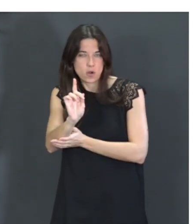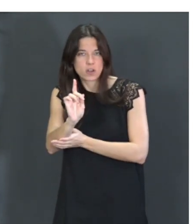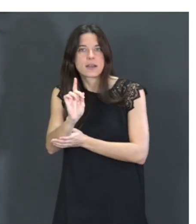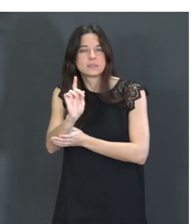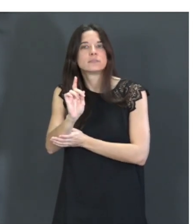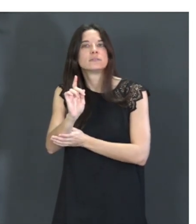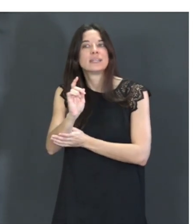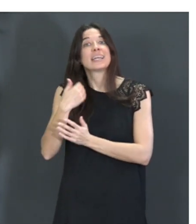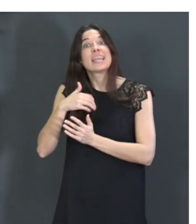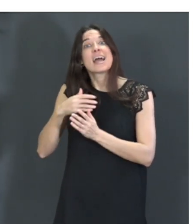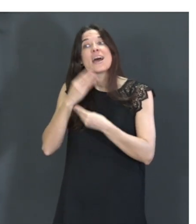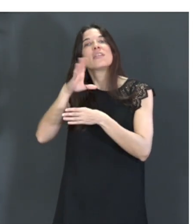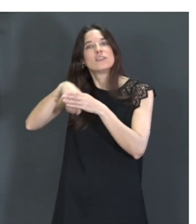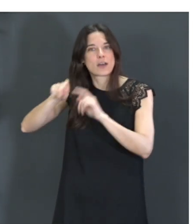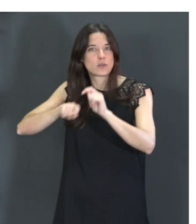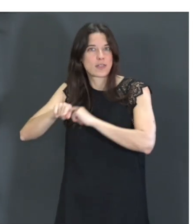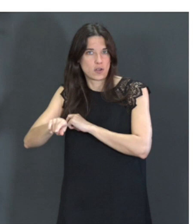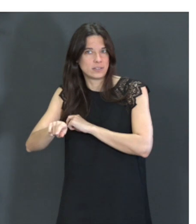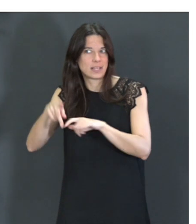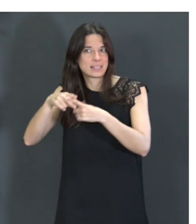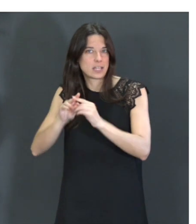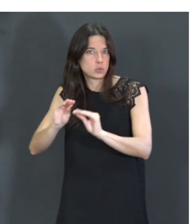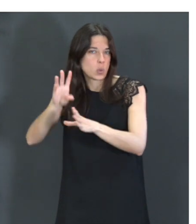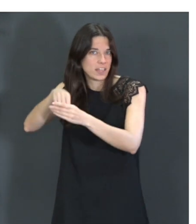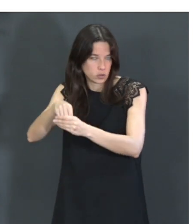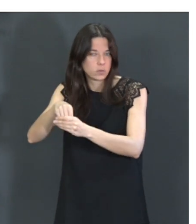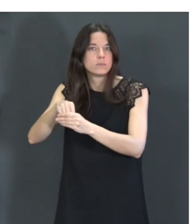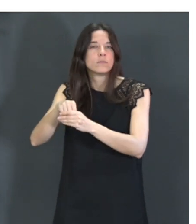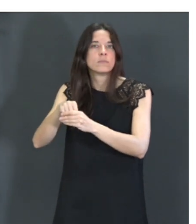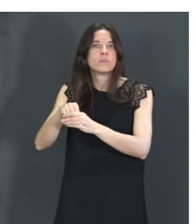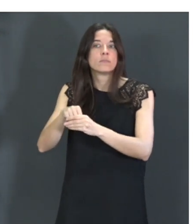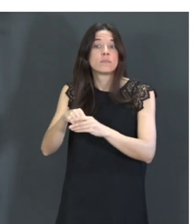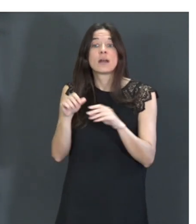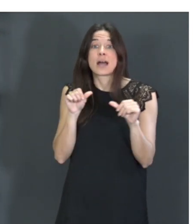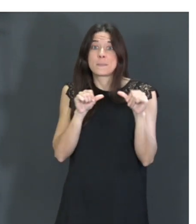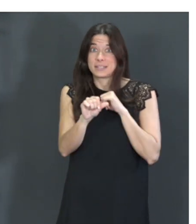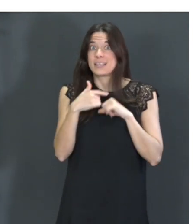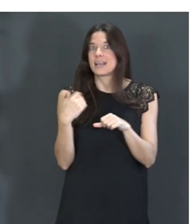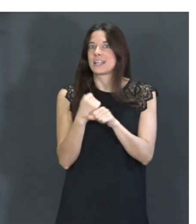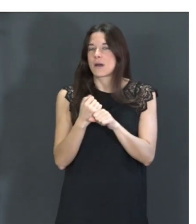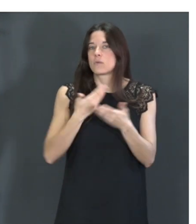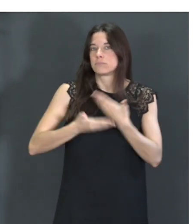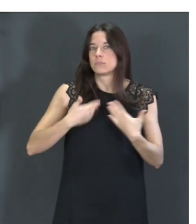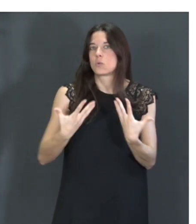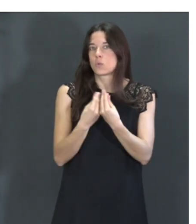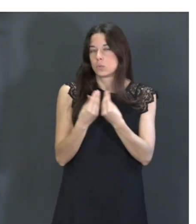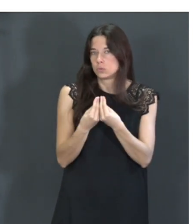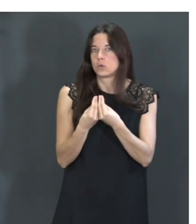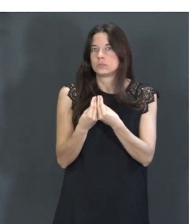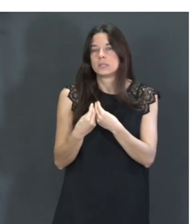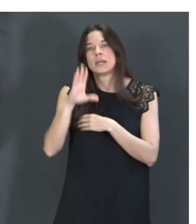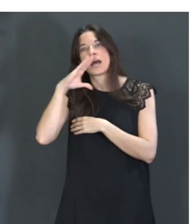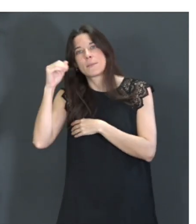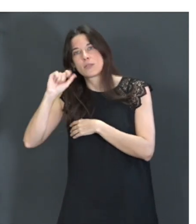ya realizan las asociaciones, ¿no? En sus talleres. De ahí ya trabajamos en conjunto, ¿no? Mano a mano, tanto Amazon